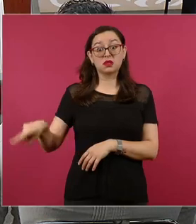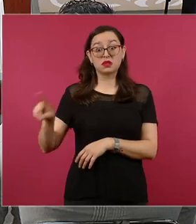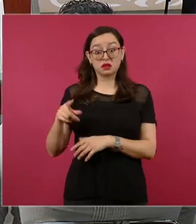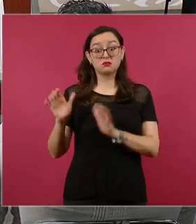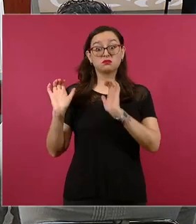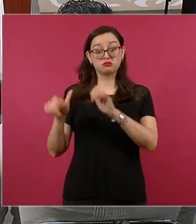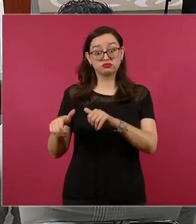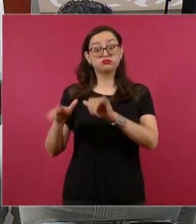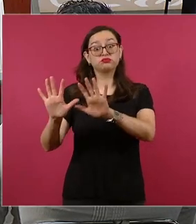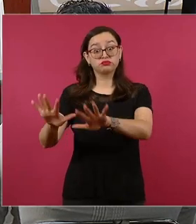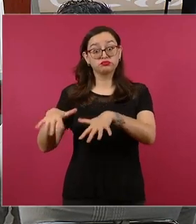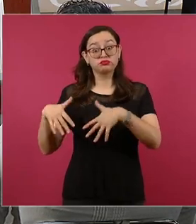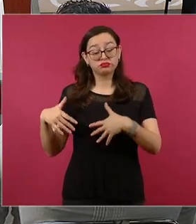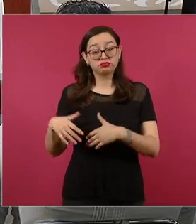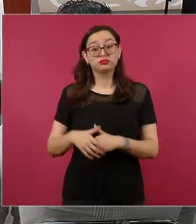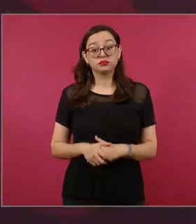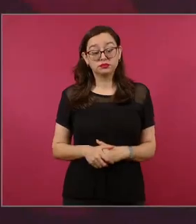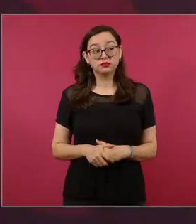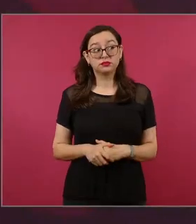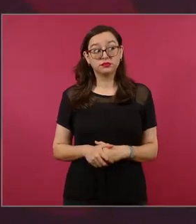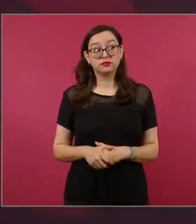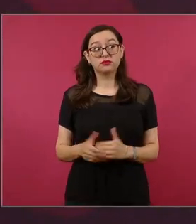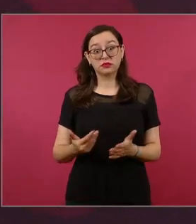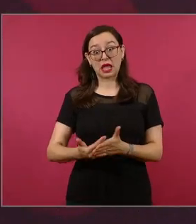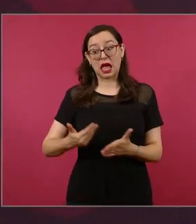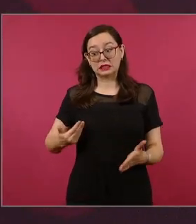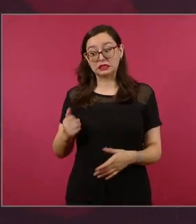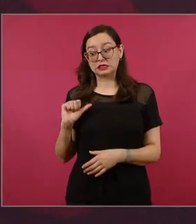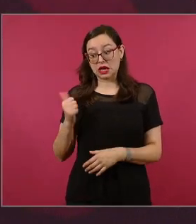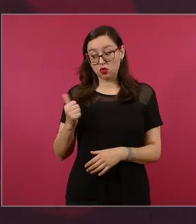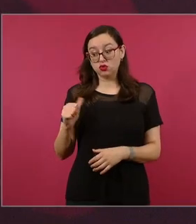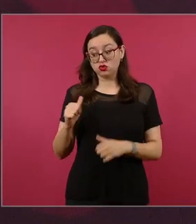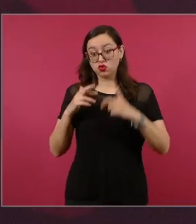si antes, en agosto, me puedo reunir con ellos.